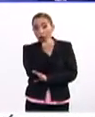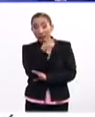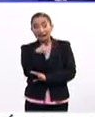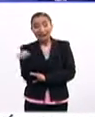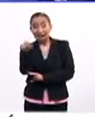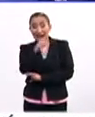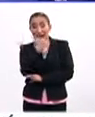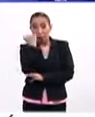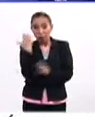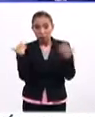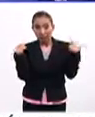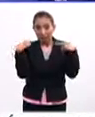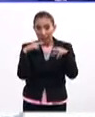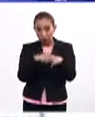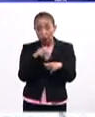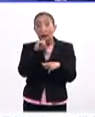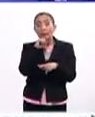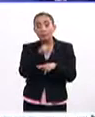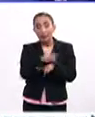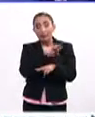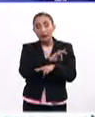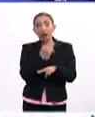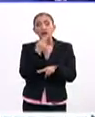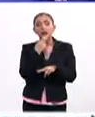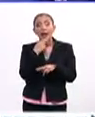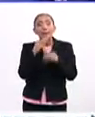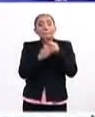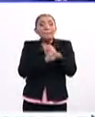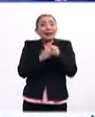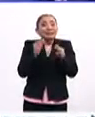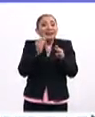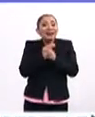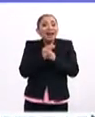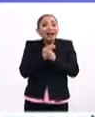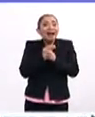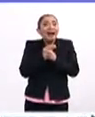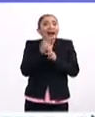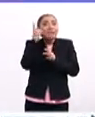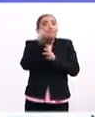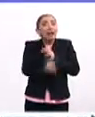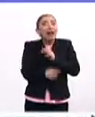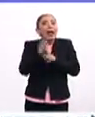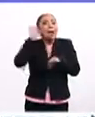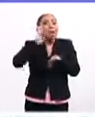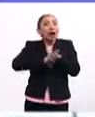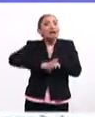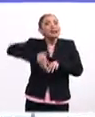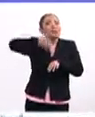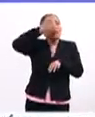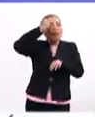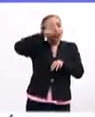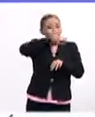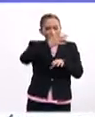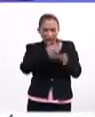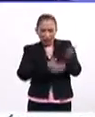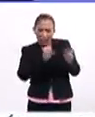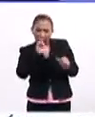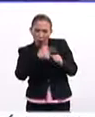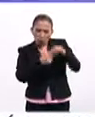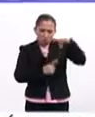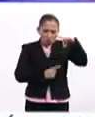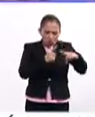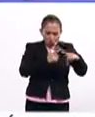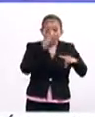los alumnos y los maestros también pueden utilizar el material para reforzar los aprendizajes que se